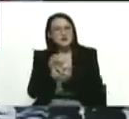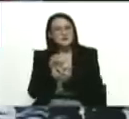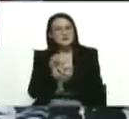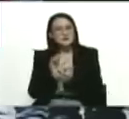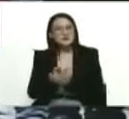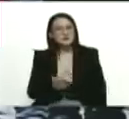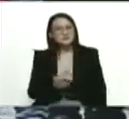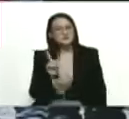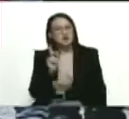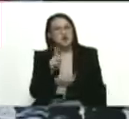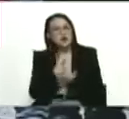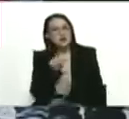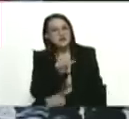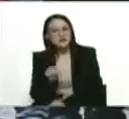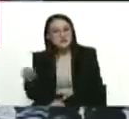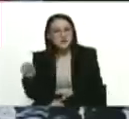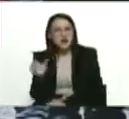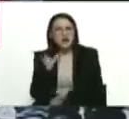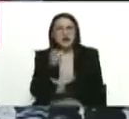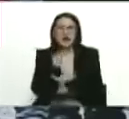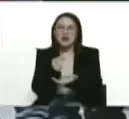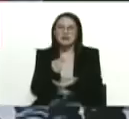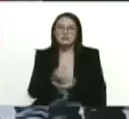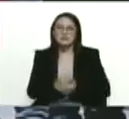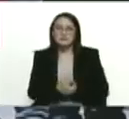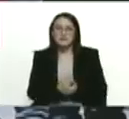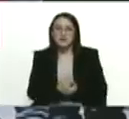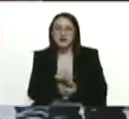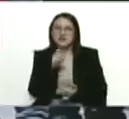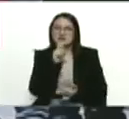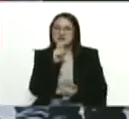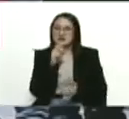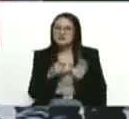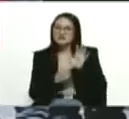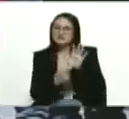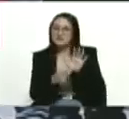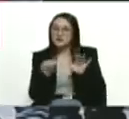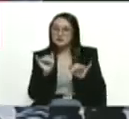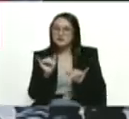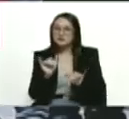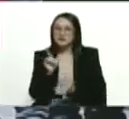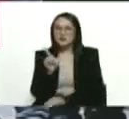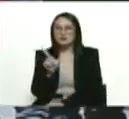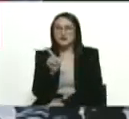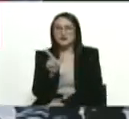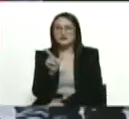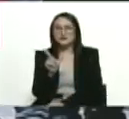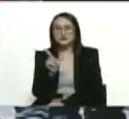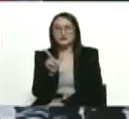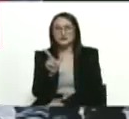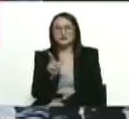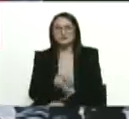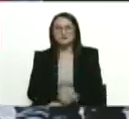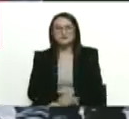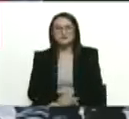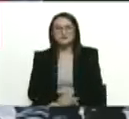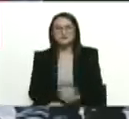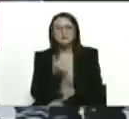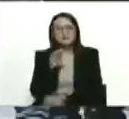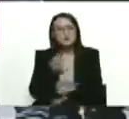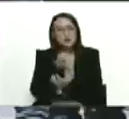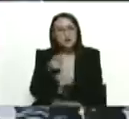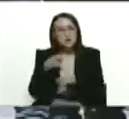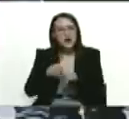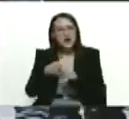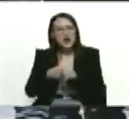esta semana el CLAC. ¿Quién da la cara? El Partido Socialista Unido de Venezuela. Que hay un problema con el gas.